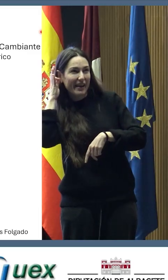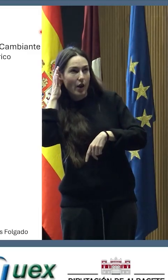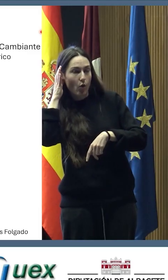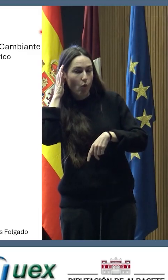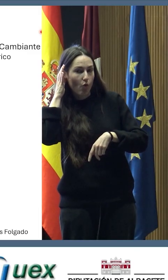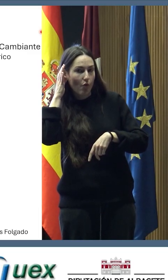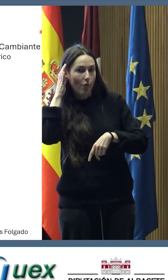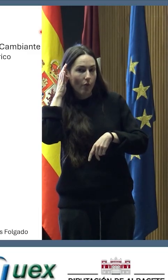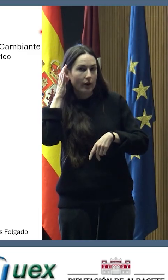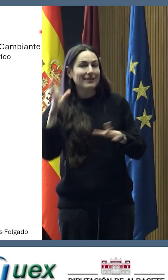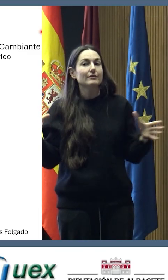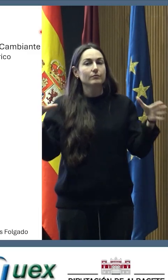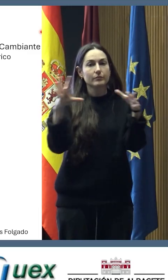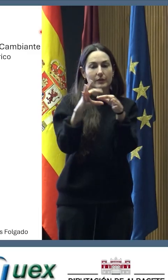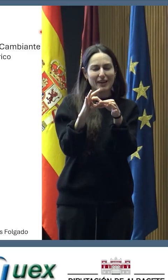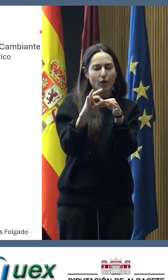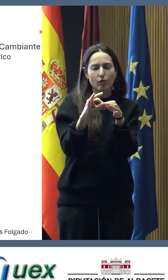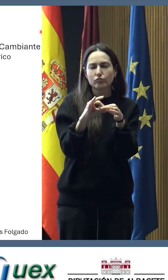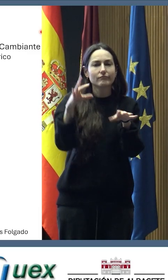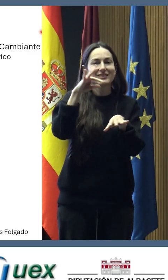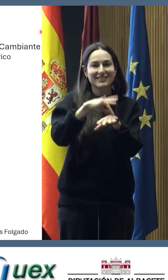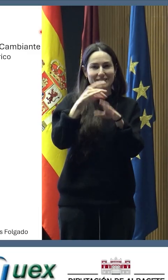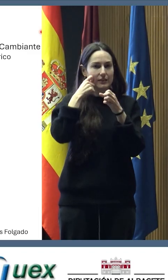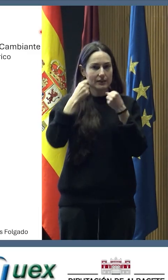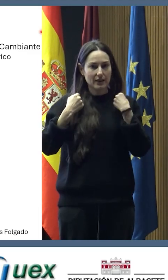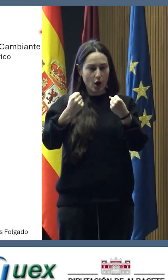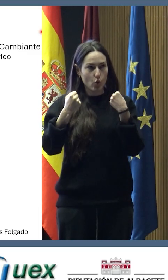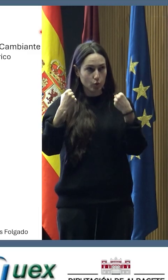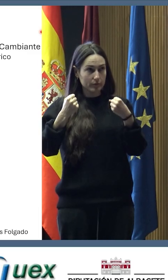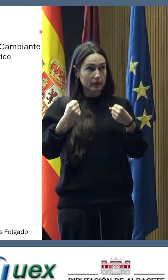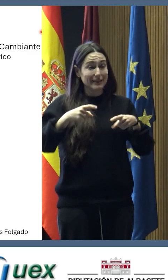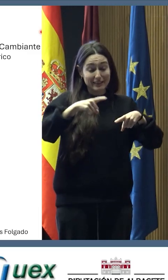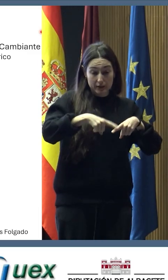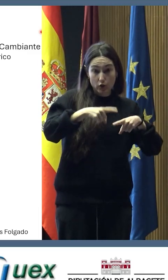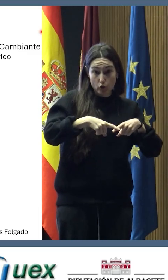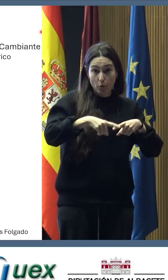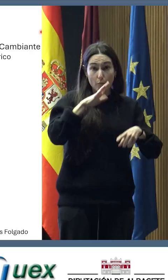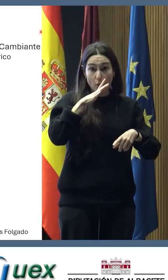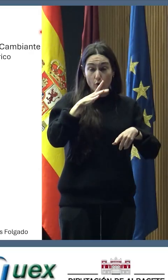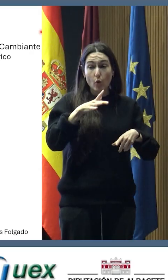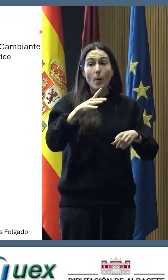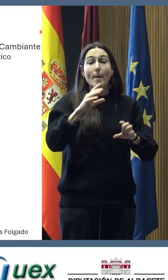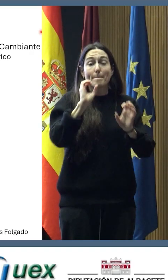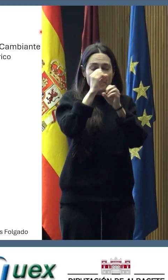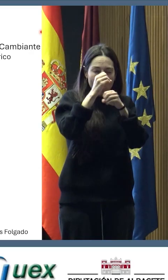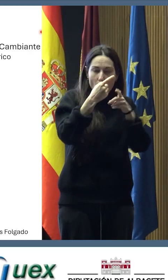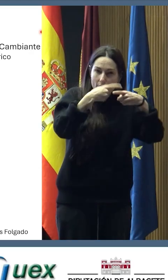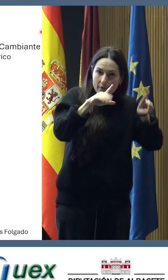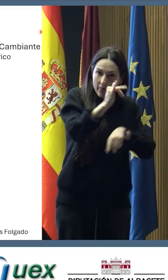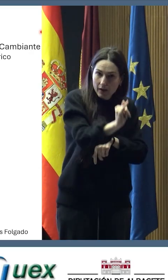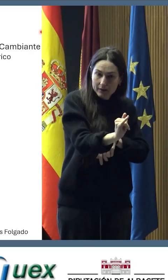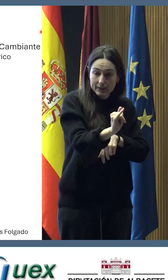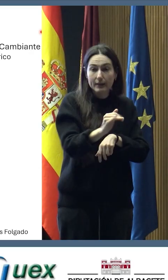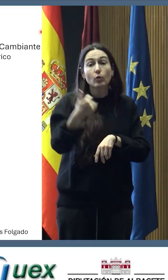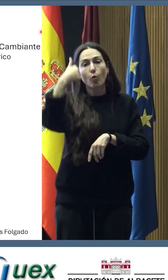íntimamente relacionados con la salud, tanto el sexo con sus diferencias biológicas, aunque es más estable, como